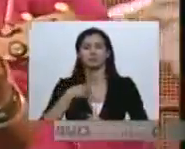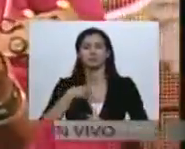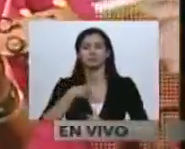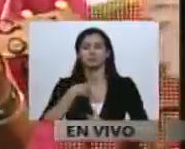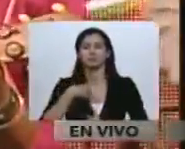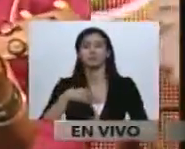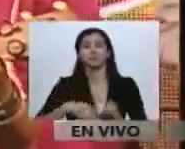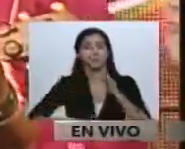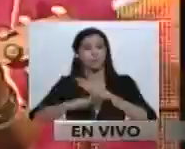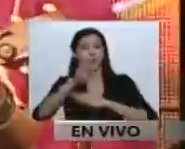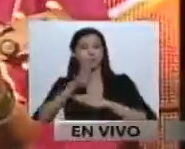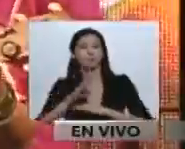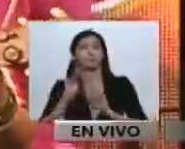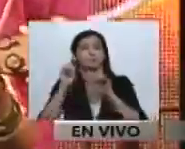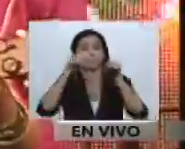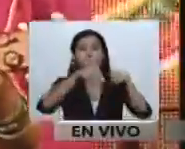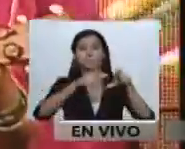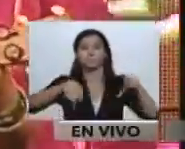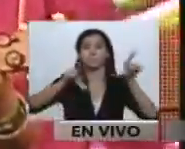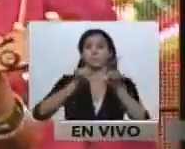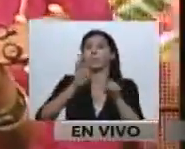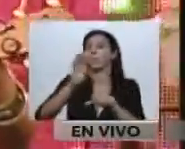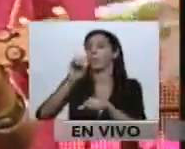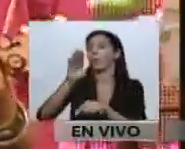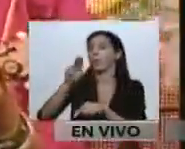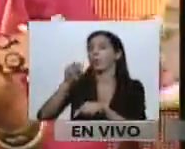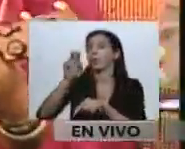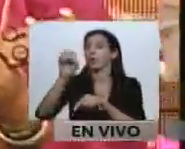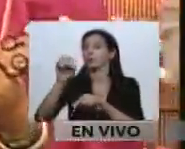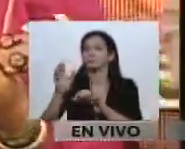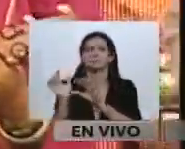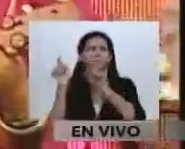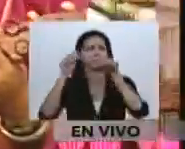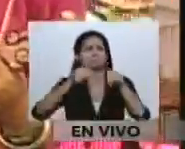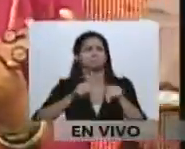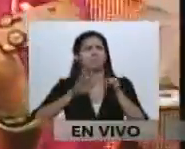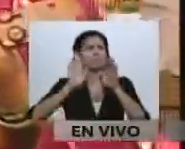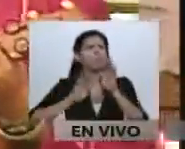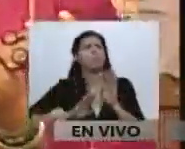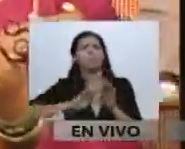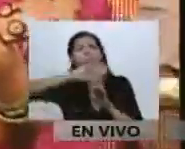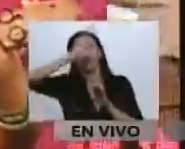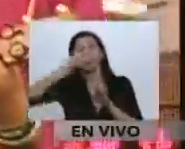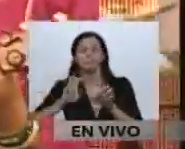Vámonos, vamos Colón, vámonos montaña arriba,